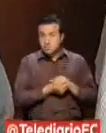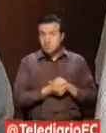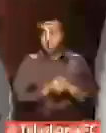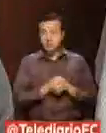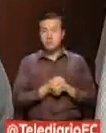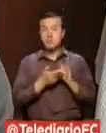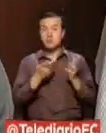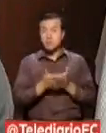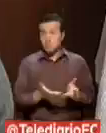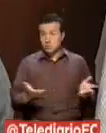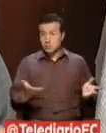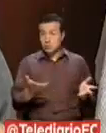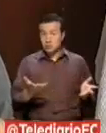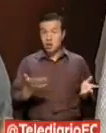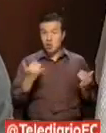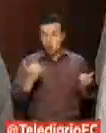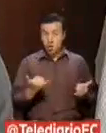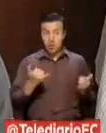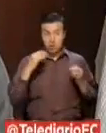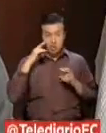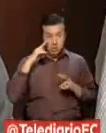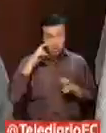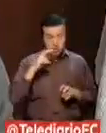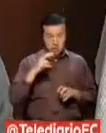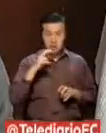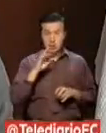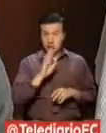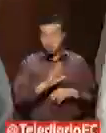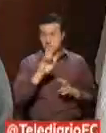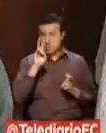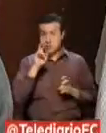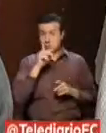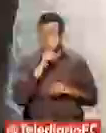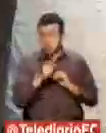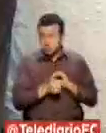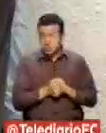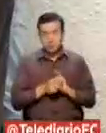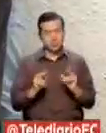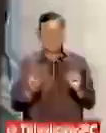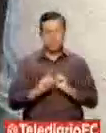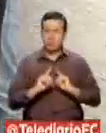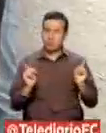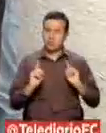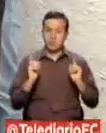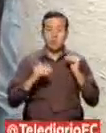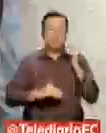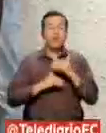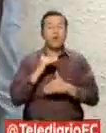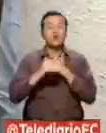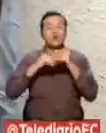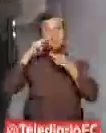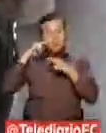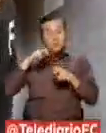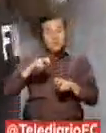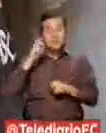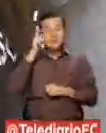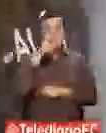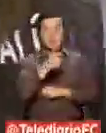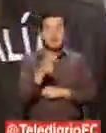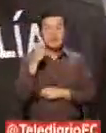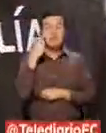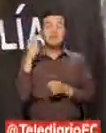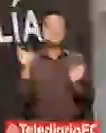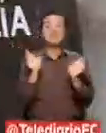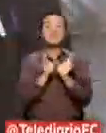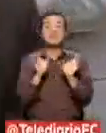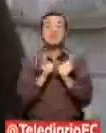una situación como la que se está en este momento tratando, de ninguna manera. Dentro del proceso que investiga la Fiscalía consta un